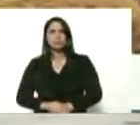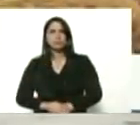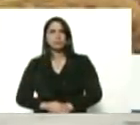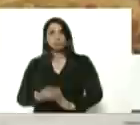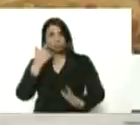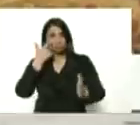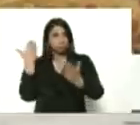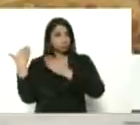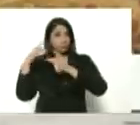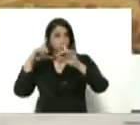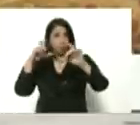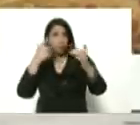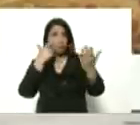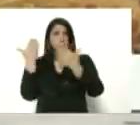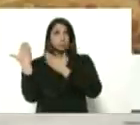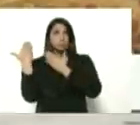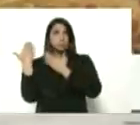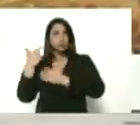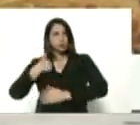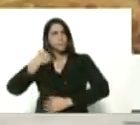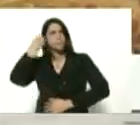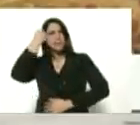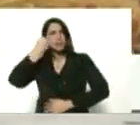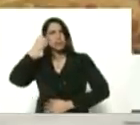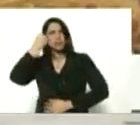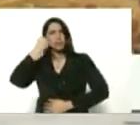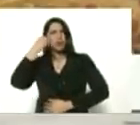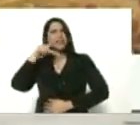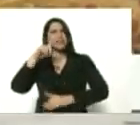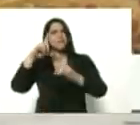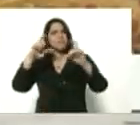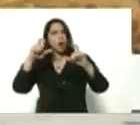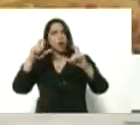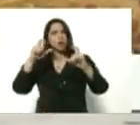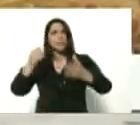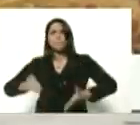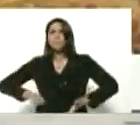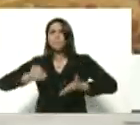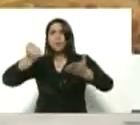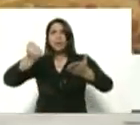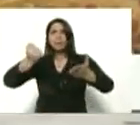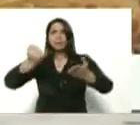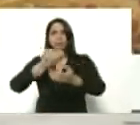Ahí está, miren. Yo creo que esa es la foto para un premio Pulitzer.